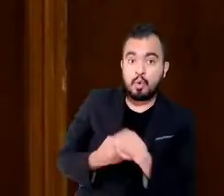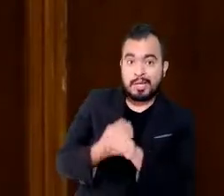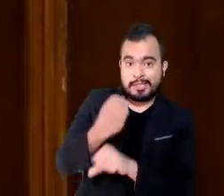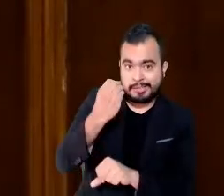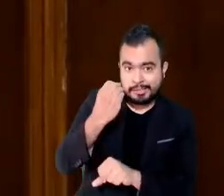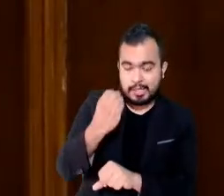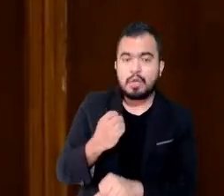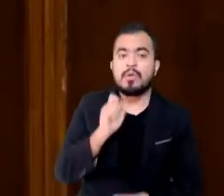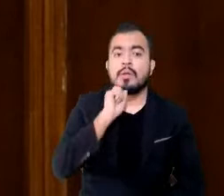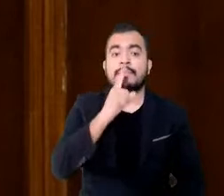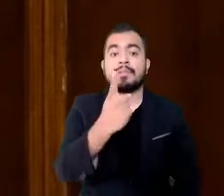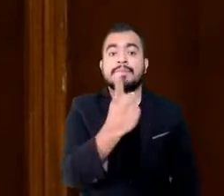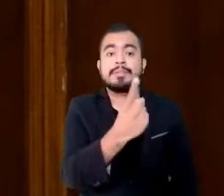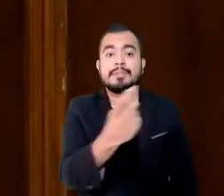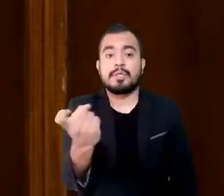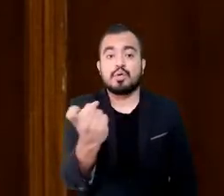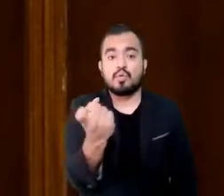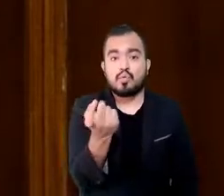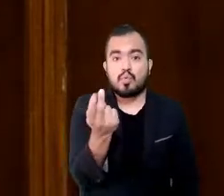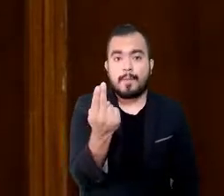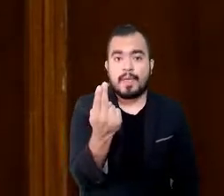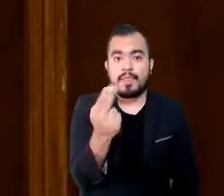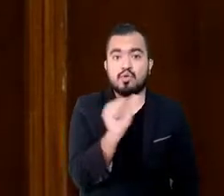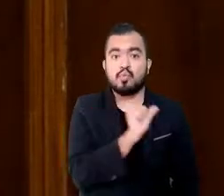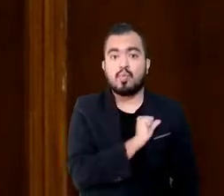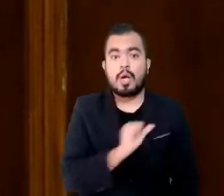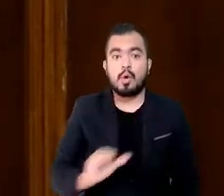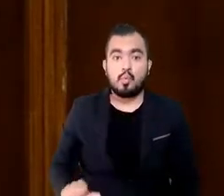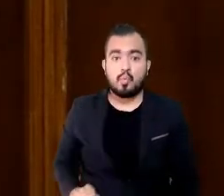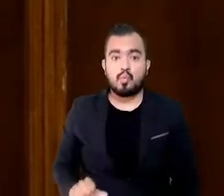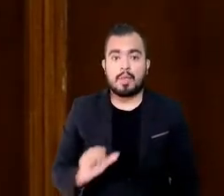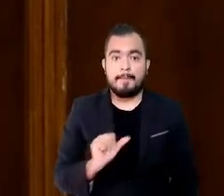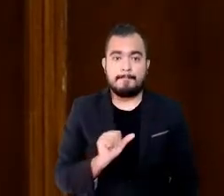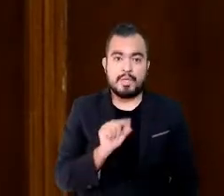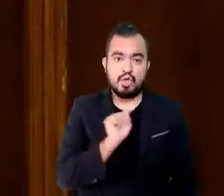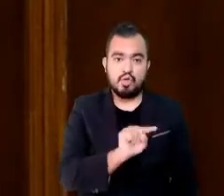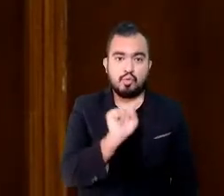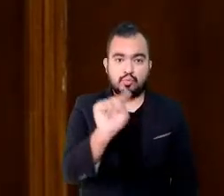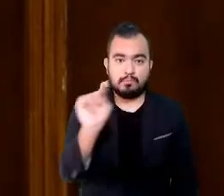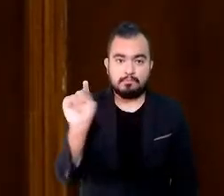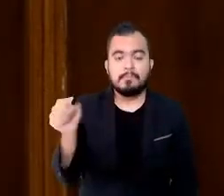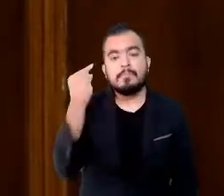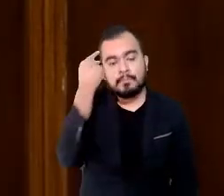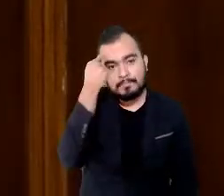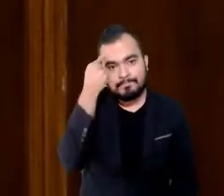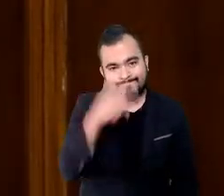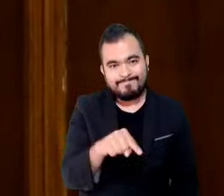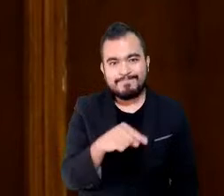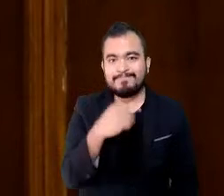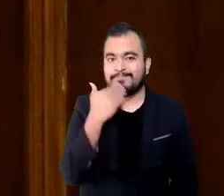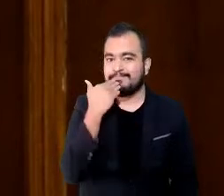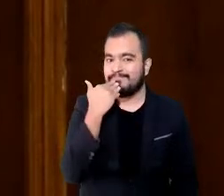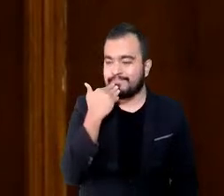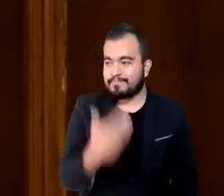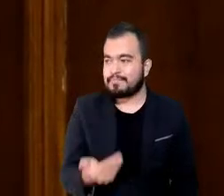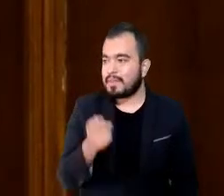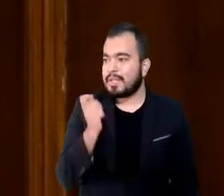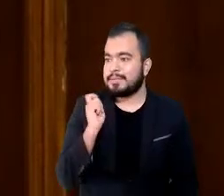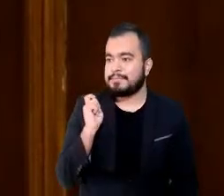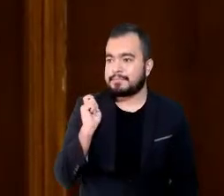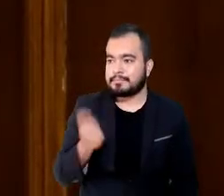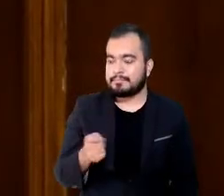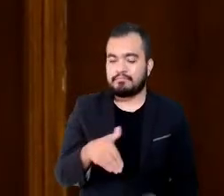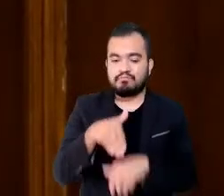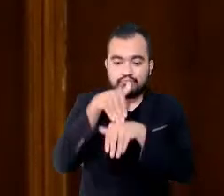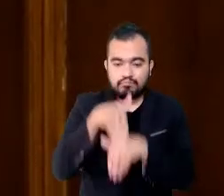como los 125 ayuntamientos para implementar las disposiciones de la